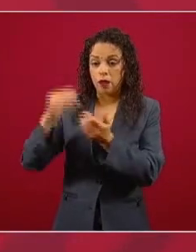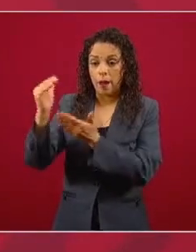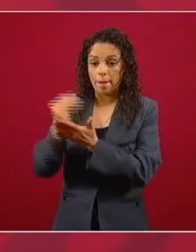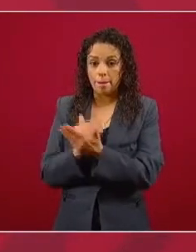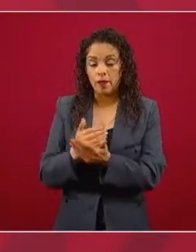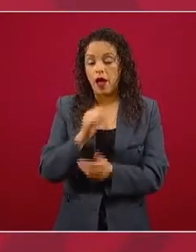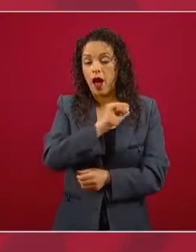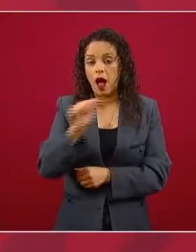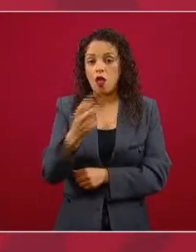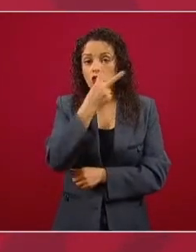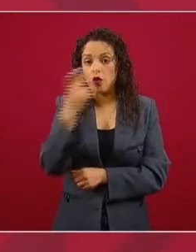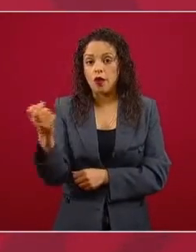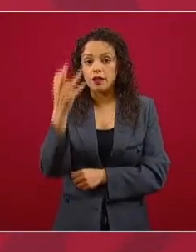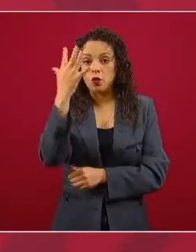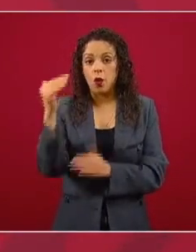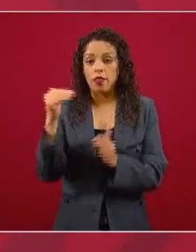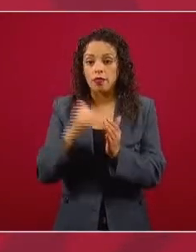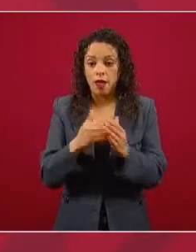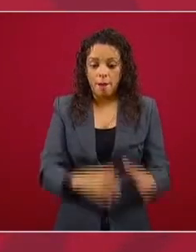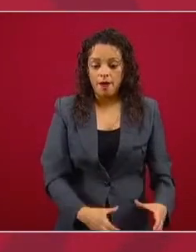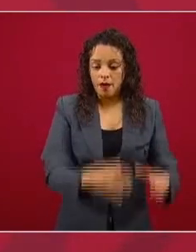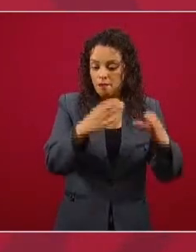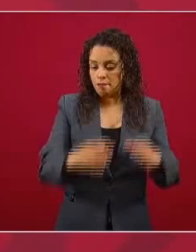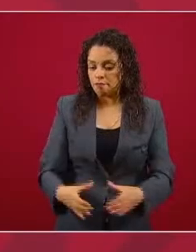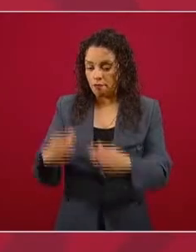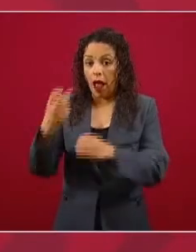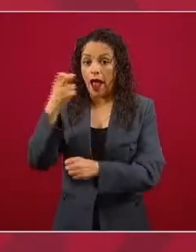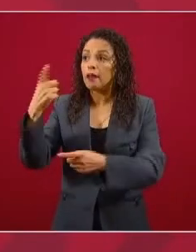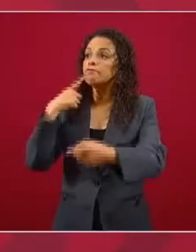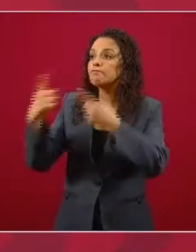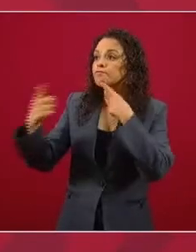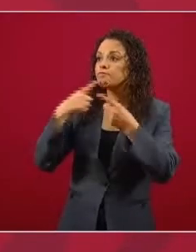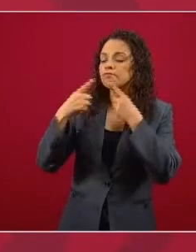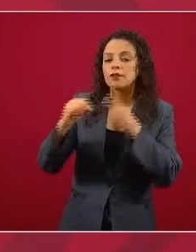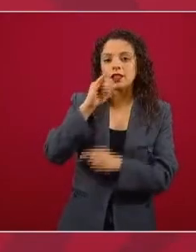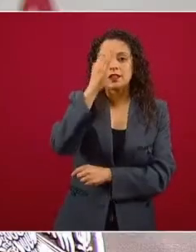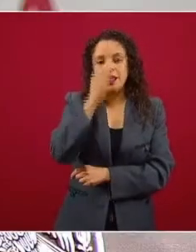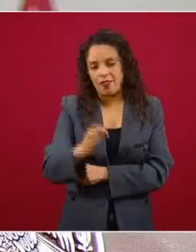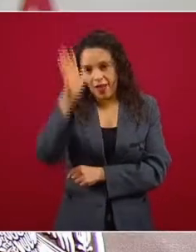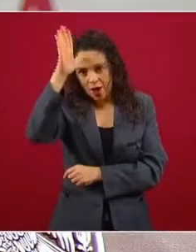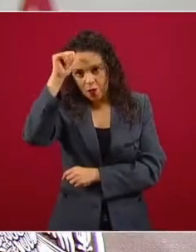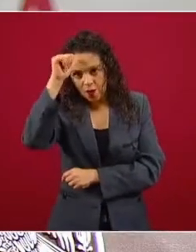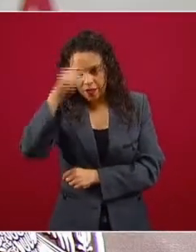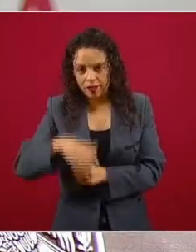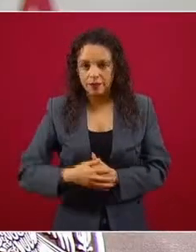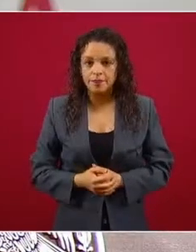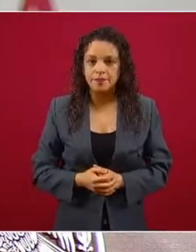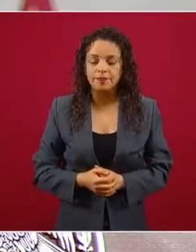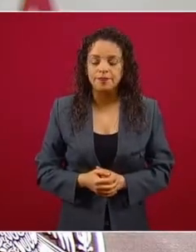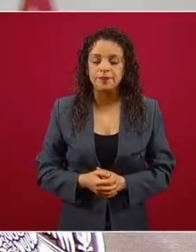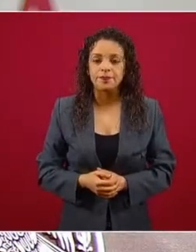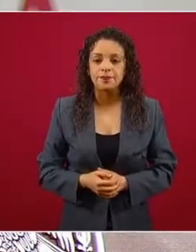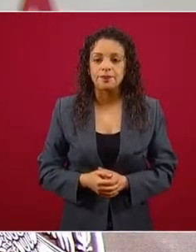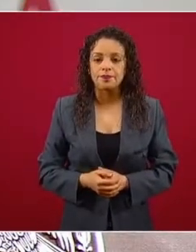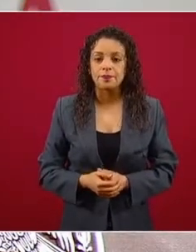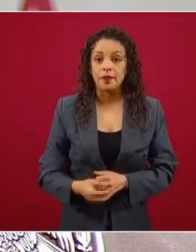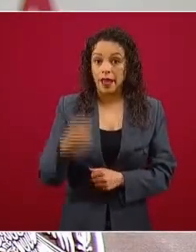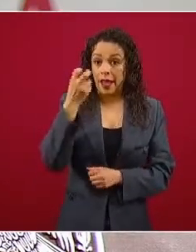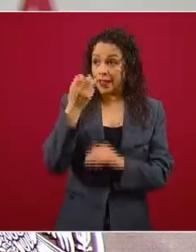250,000 barriles en el acuerdo. Y en esa ocasión,